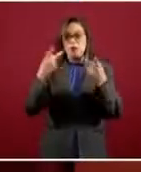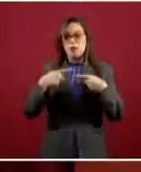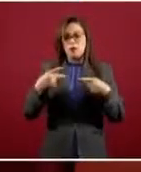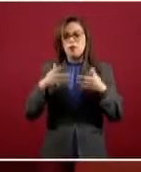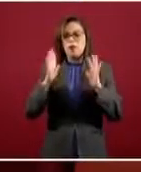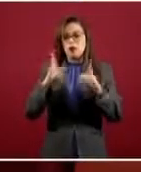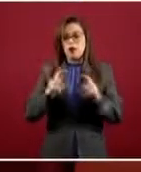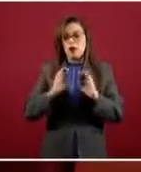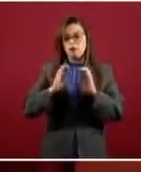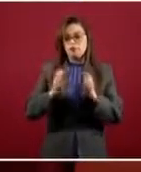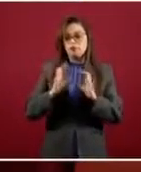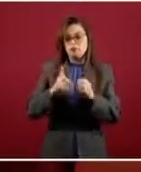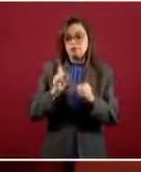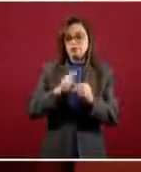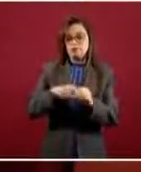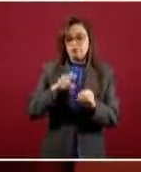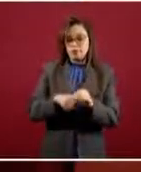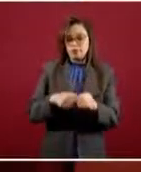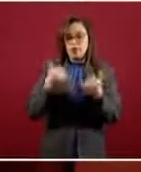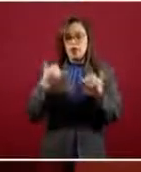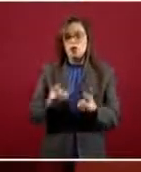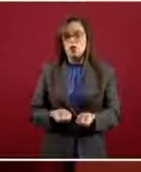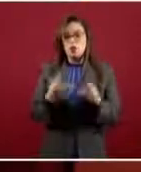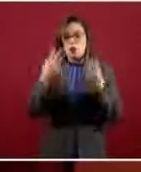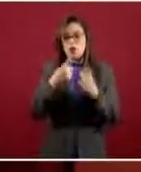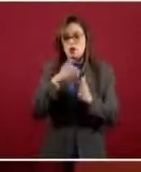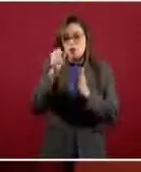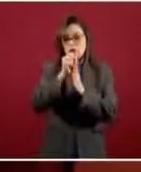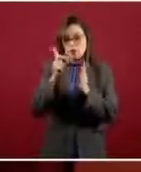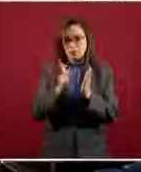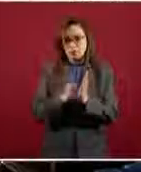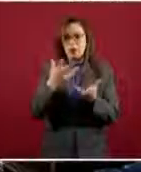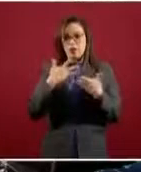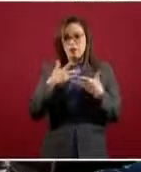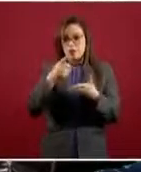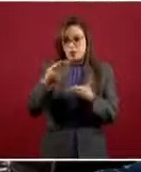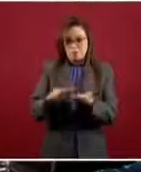contratado y cuántas solicitudes han ustedes recibido?